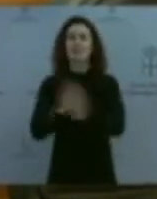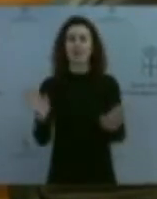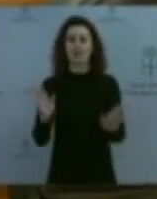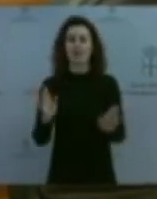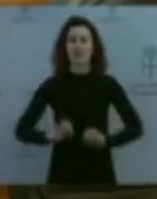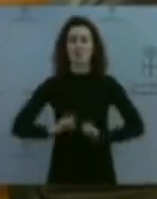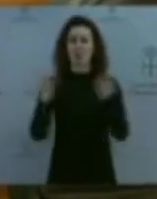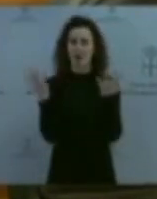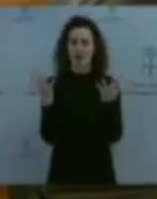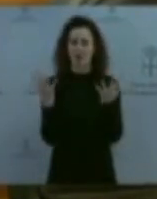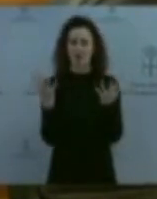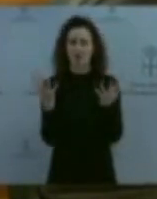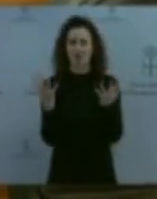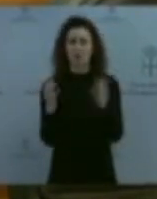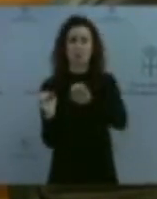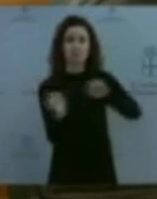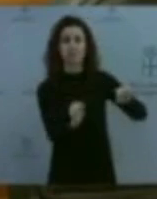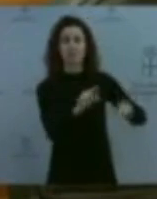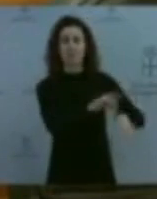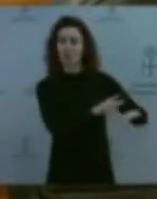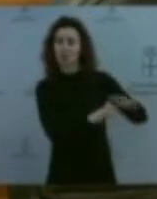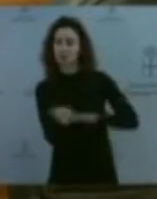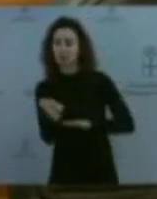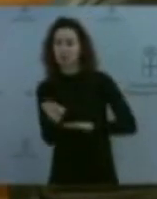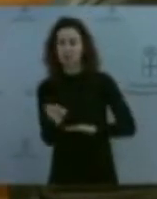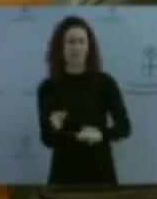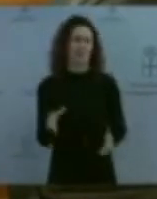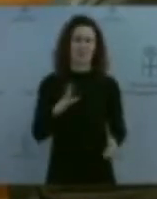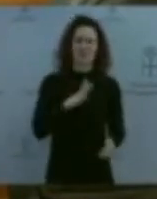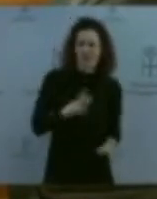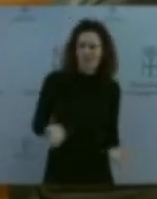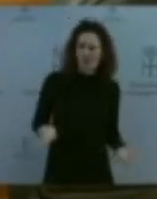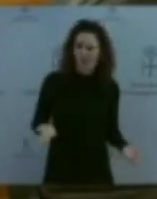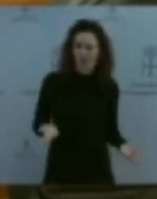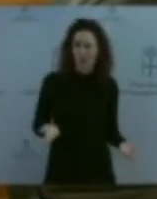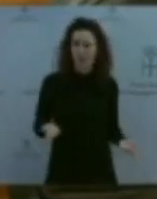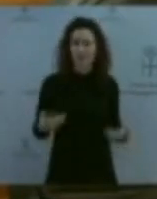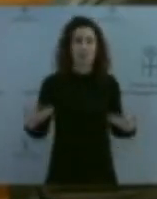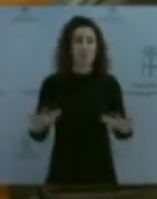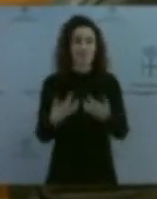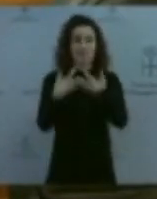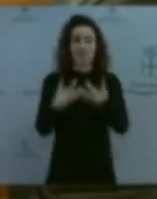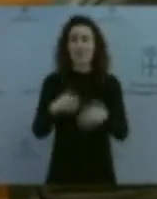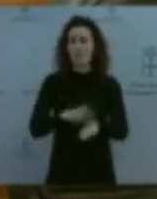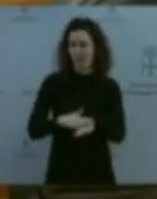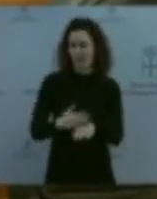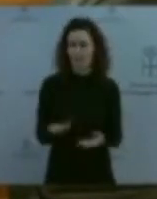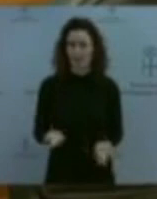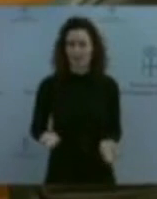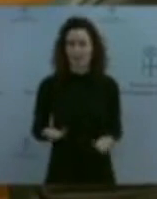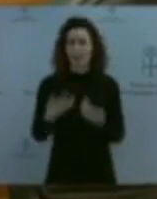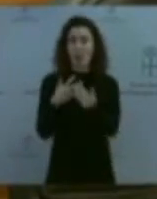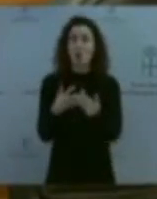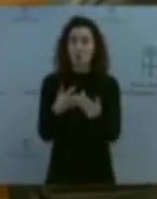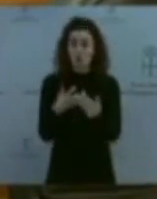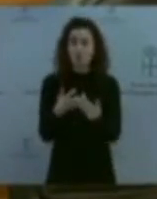solucionarlo. No se puede postergar la solución a este conflicto y desde aquí reivindicamos la lucha de la plantilla de EBI. Solicitamos al Gobierno asturiano que ponga fin